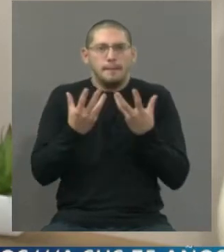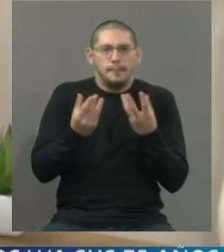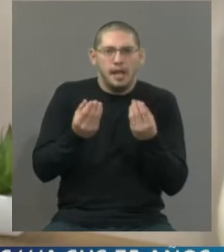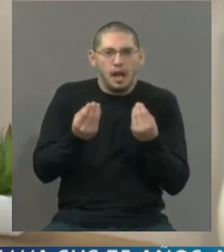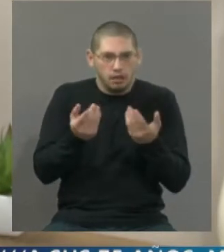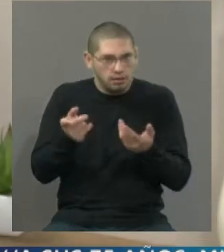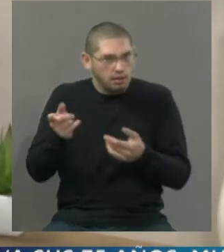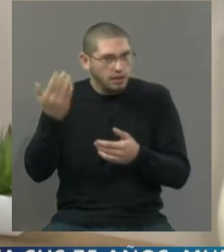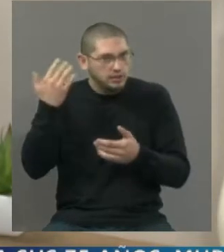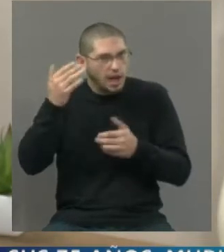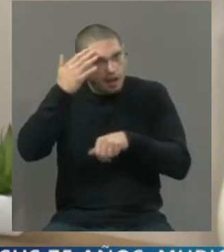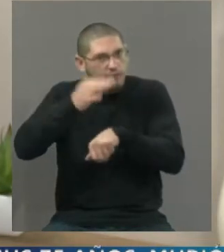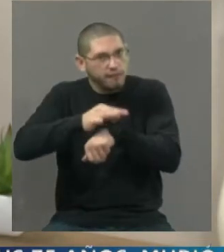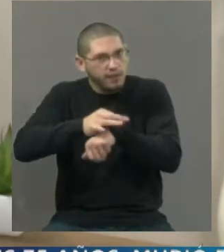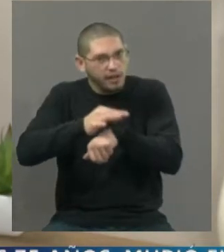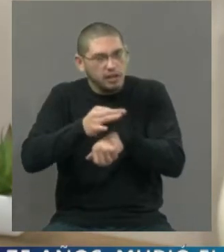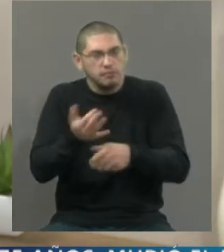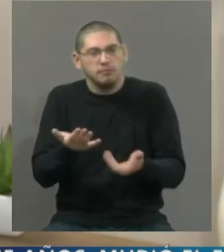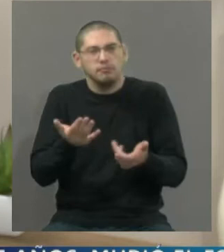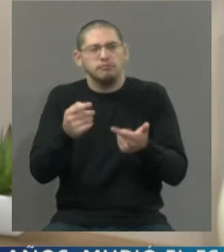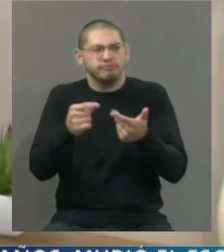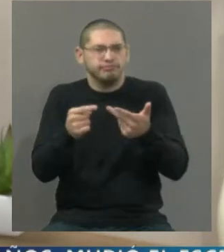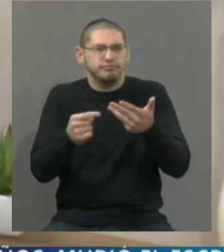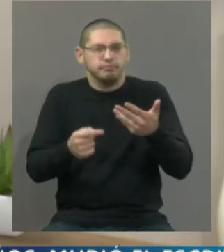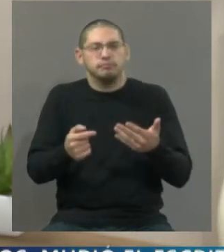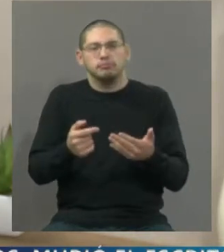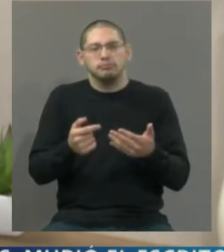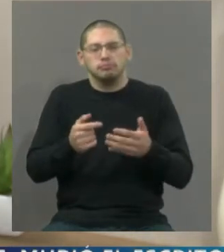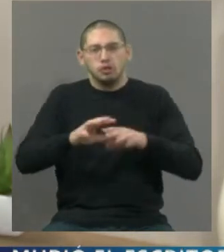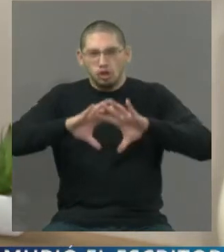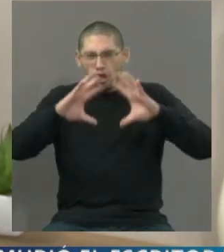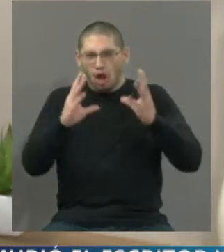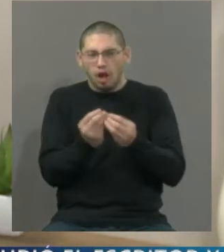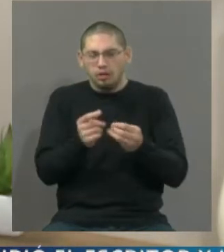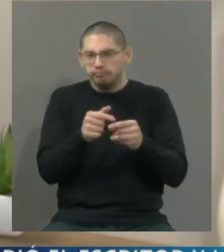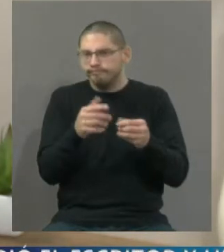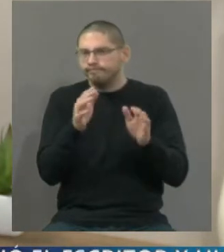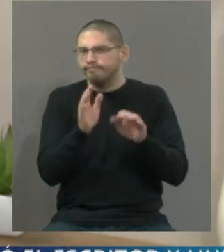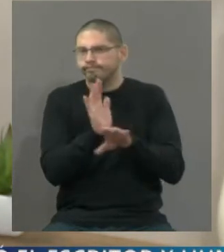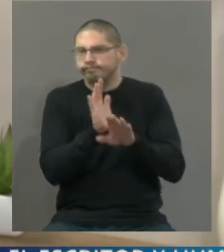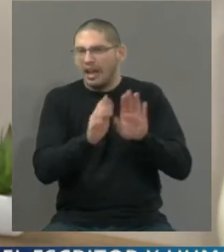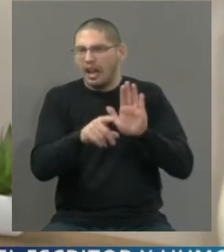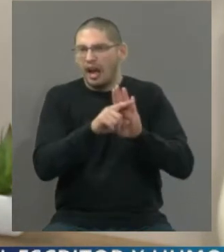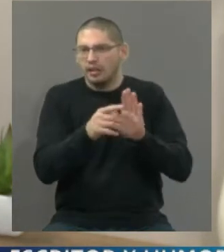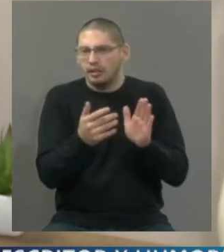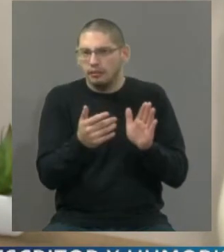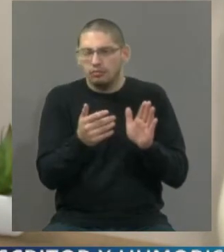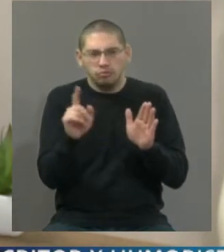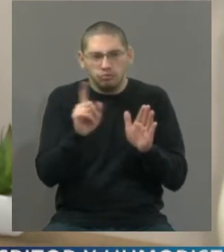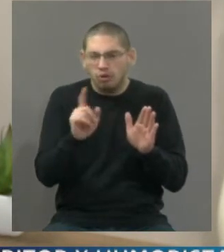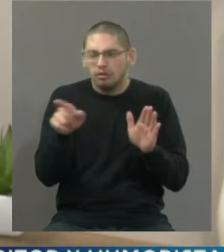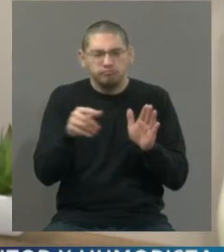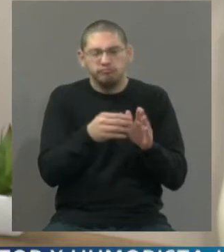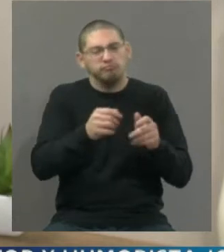digo, fueron un montón de factores que, si bien podrían haber jugado en contra, no, al contrario, él tuvo